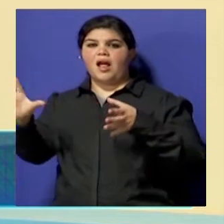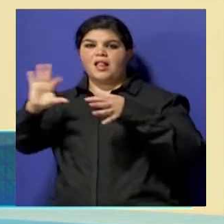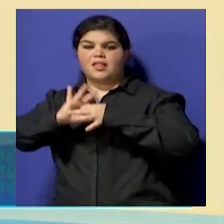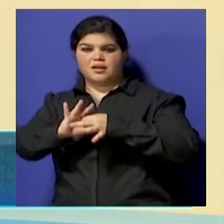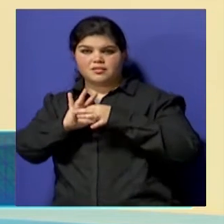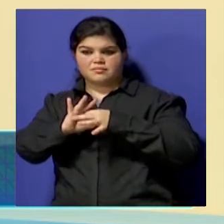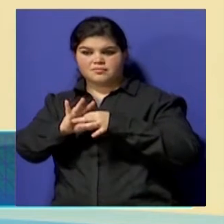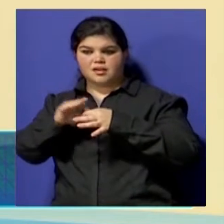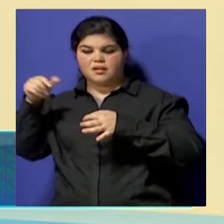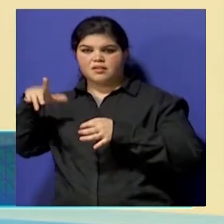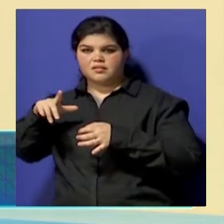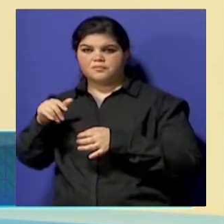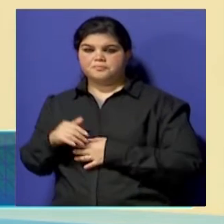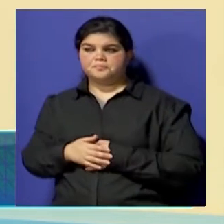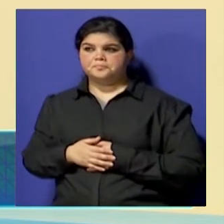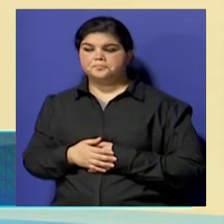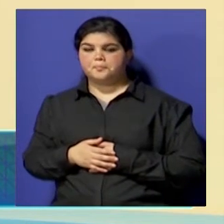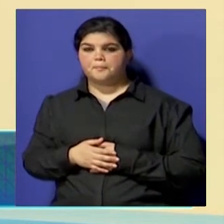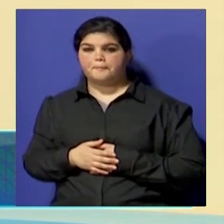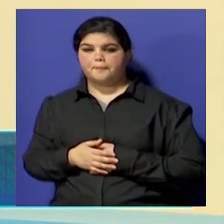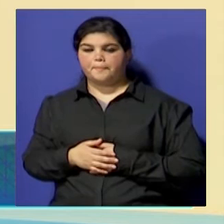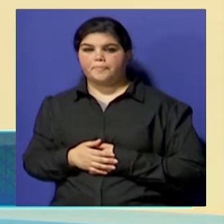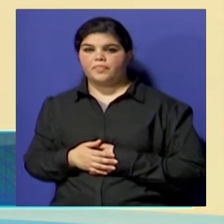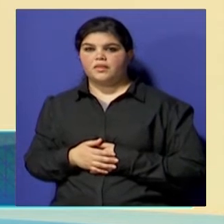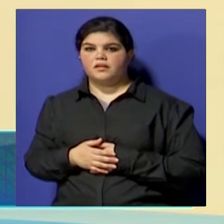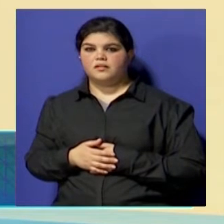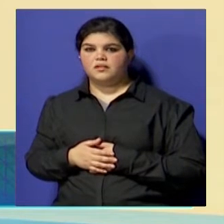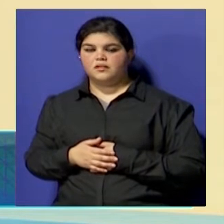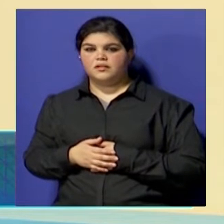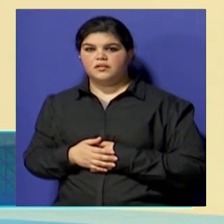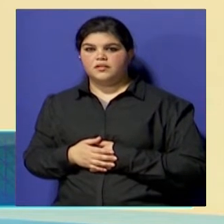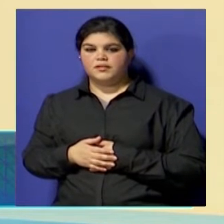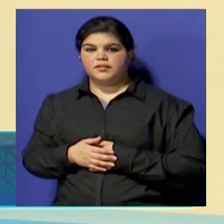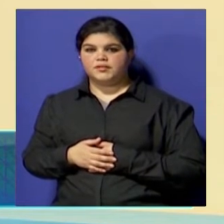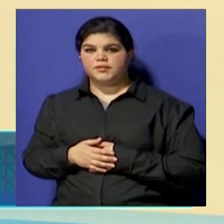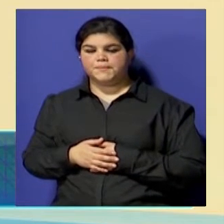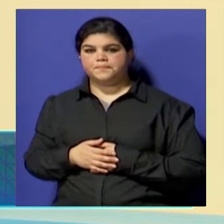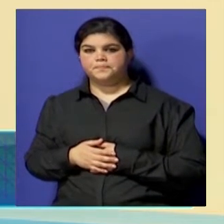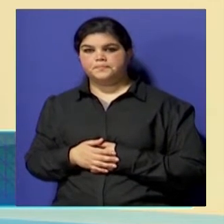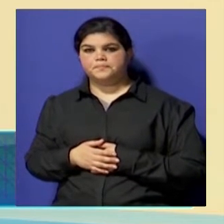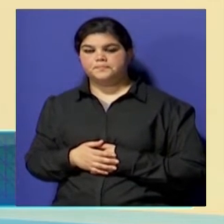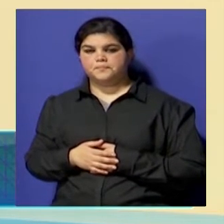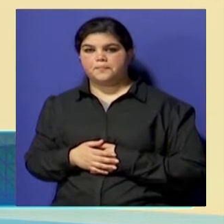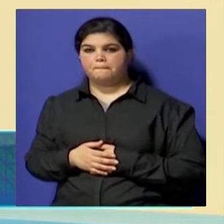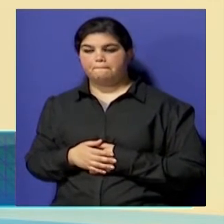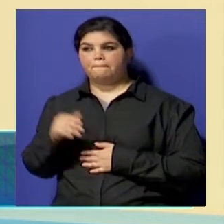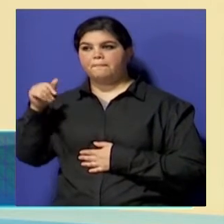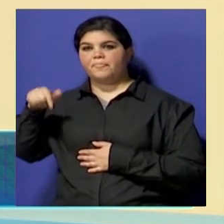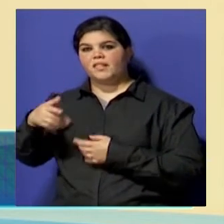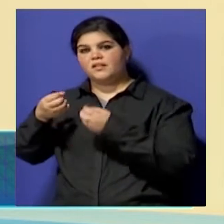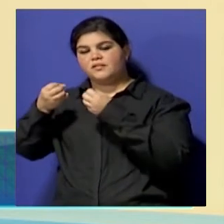digamos, encuentra digamos, la posibilidad de encolumnarse en esta